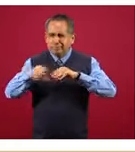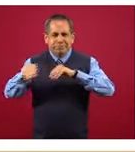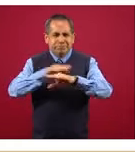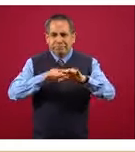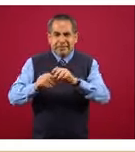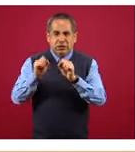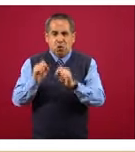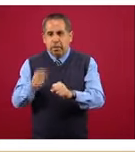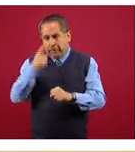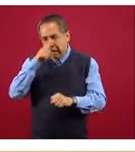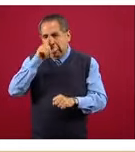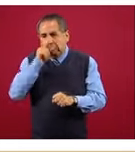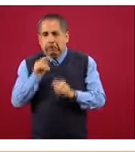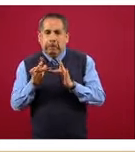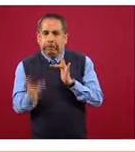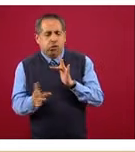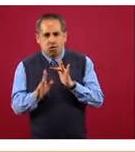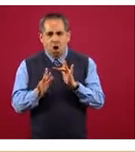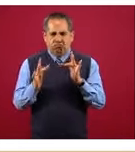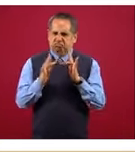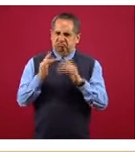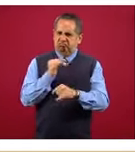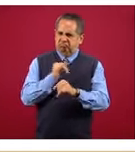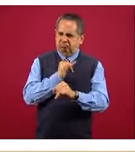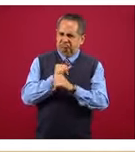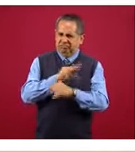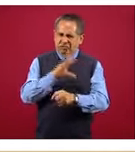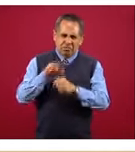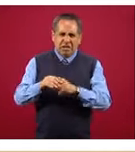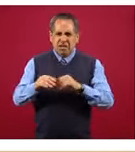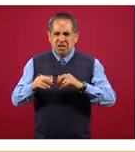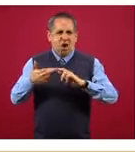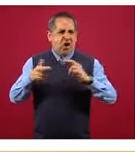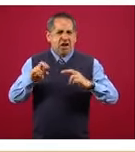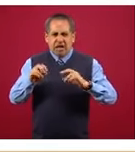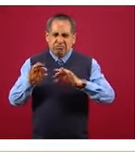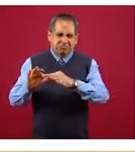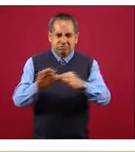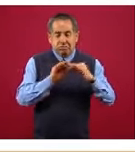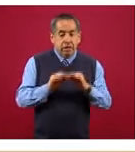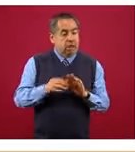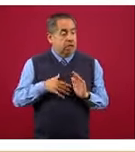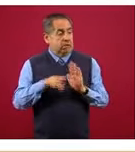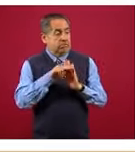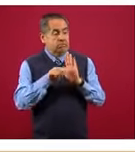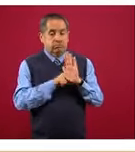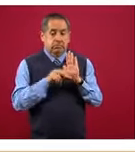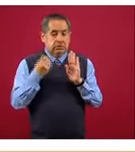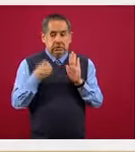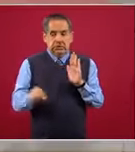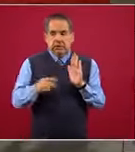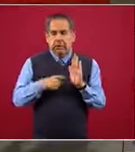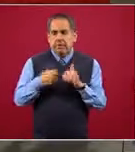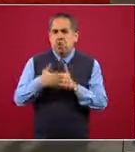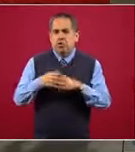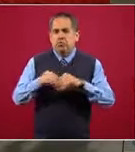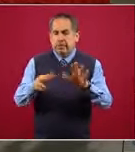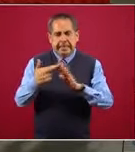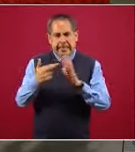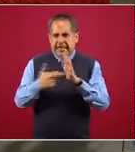¿no? Entonces, esto es algo que está normado en la norma oficial 034 CSA 3 del 2013 y que está próxima a salir